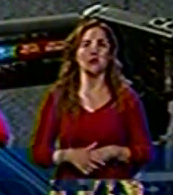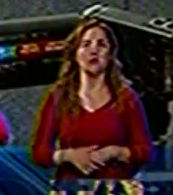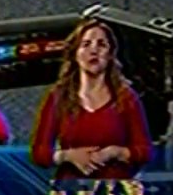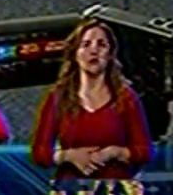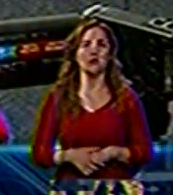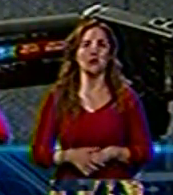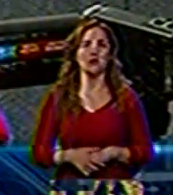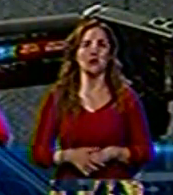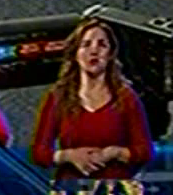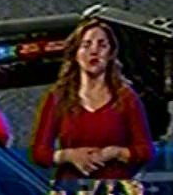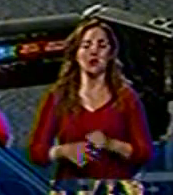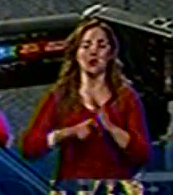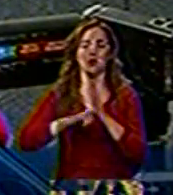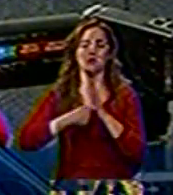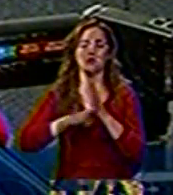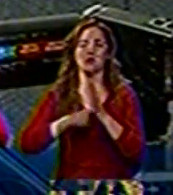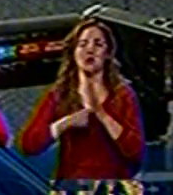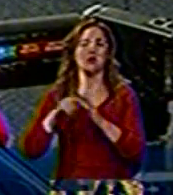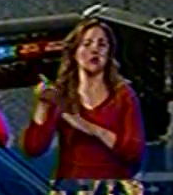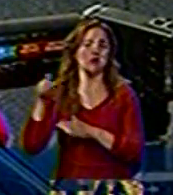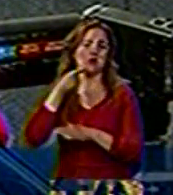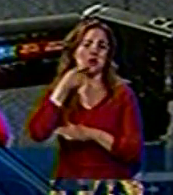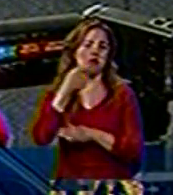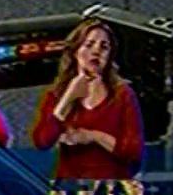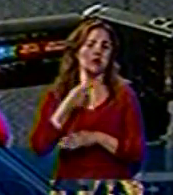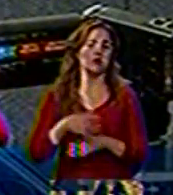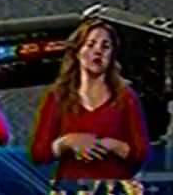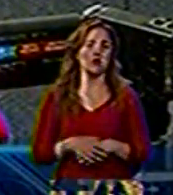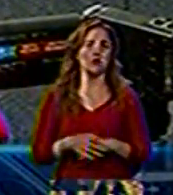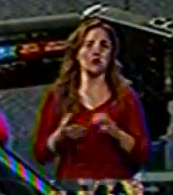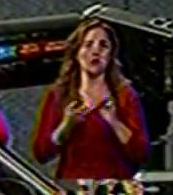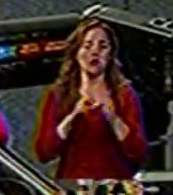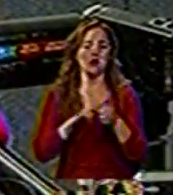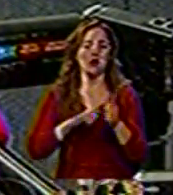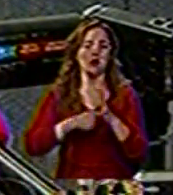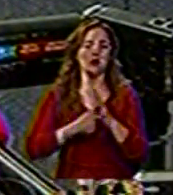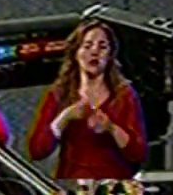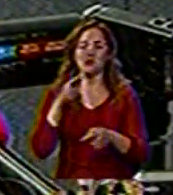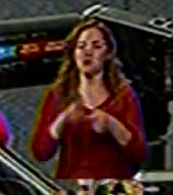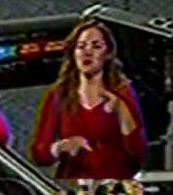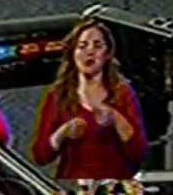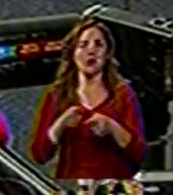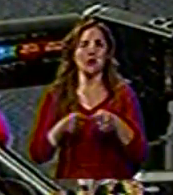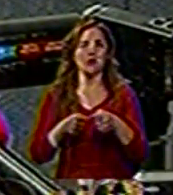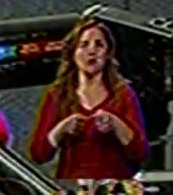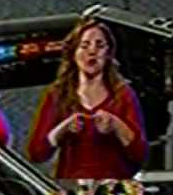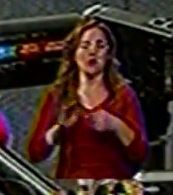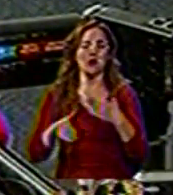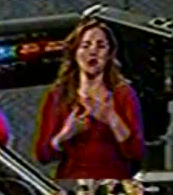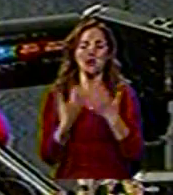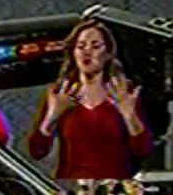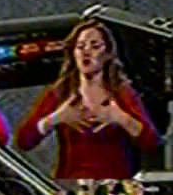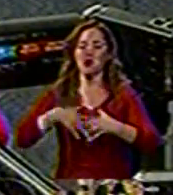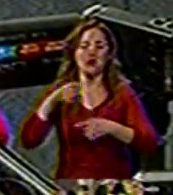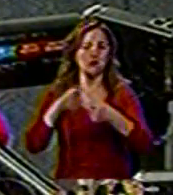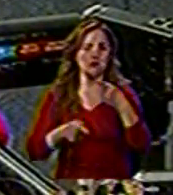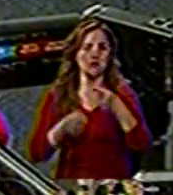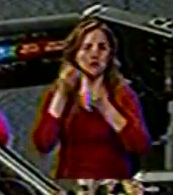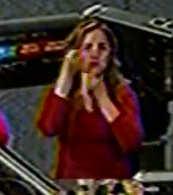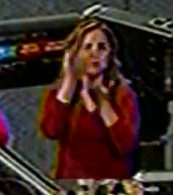a un comentario de Contraloría, ¿no? Respecto a que quienes tengan problemas en Contraloría no podrán ser renovados automáticamente. Esa información sí les puedo dar.